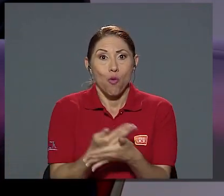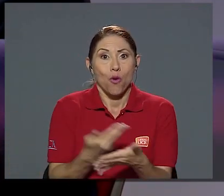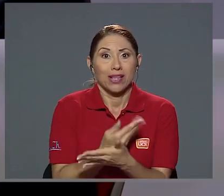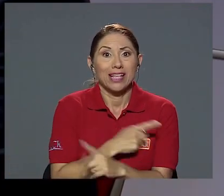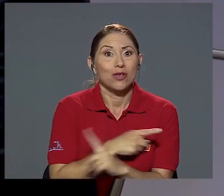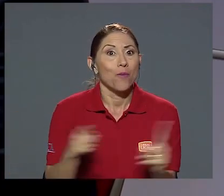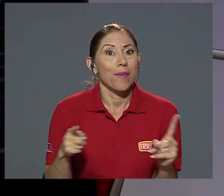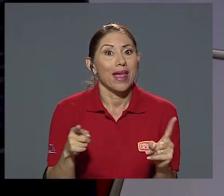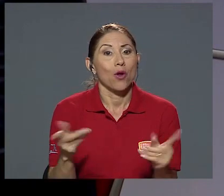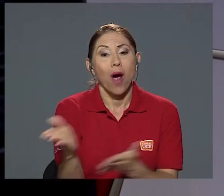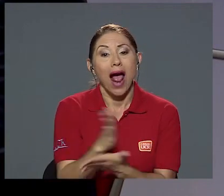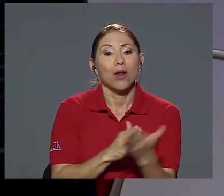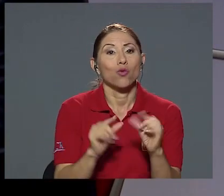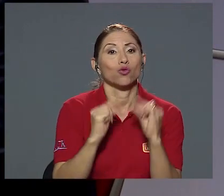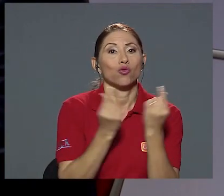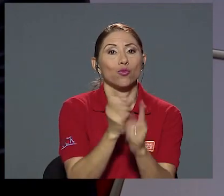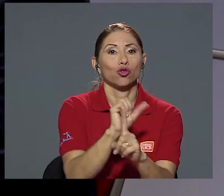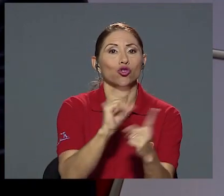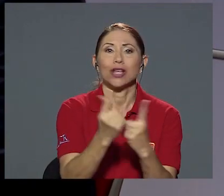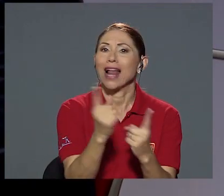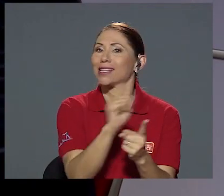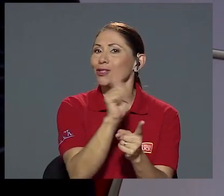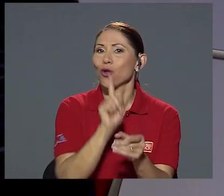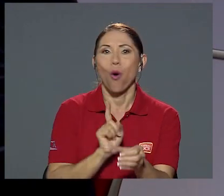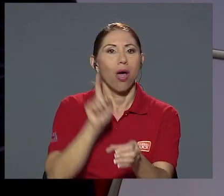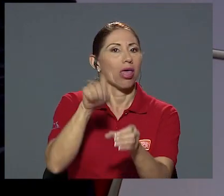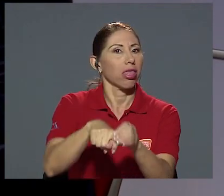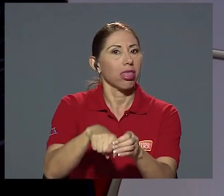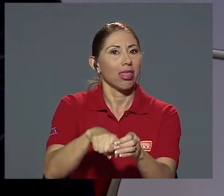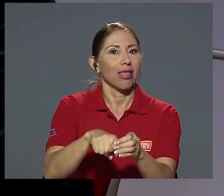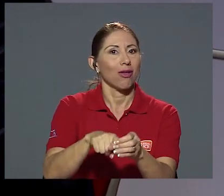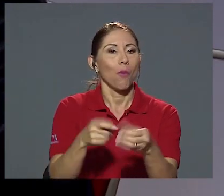sectores sociales, y eso también genera